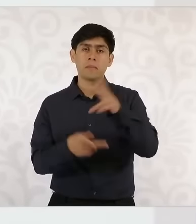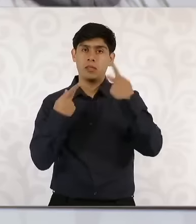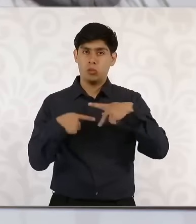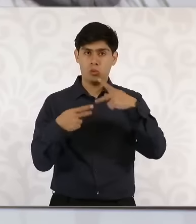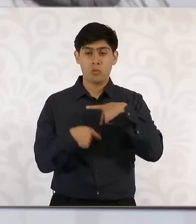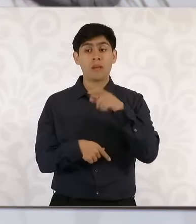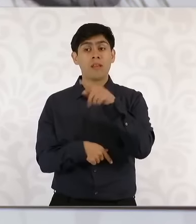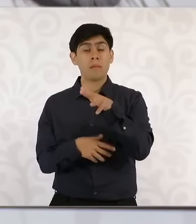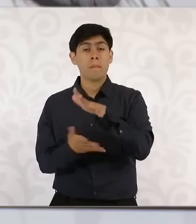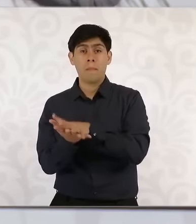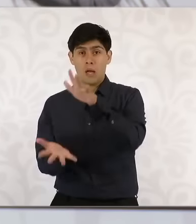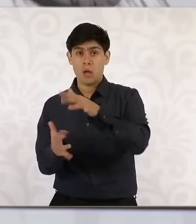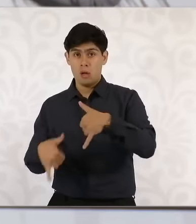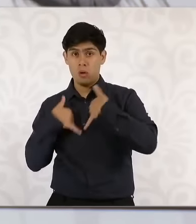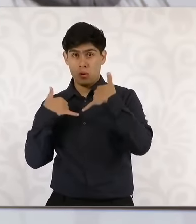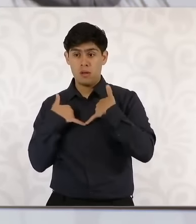con la transformación.